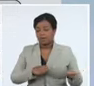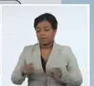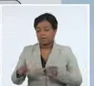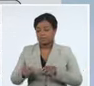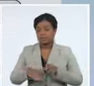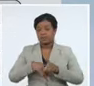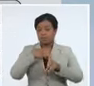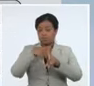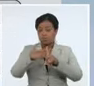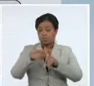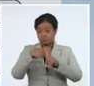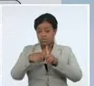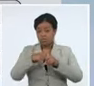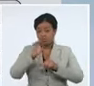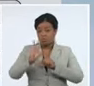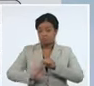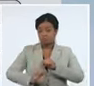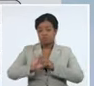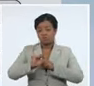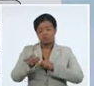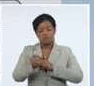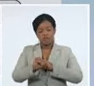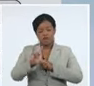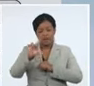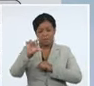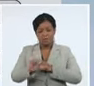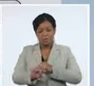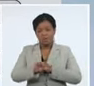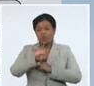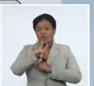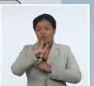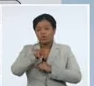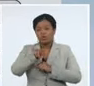natural, también baja al 4,7%.